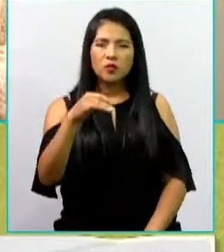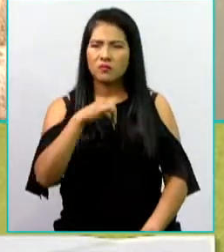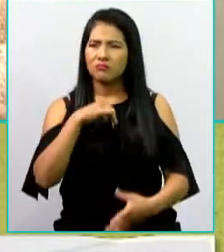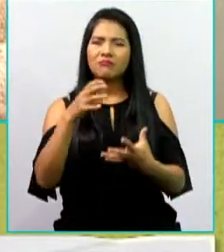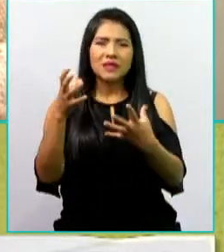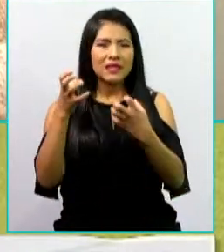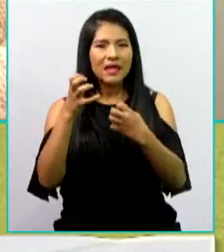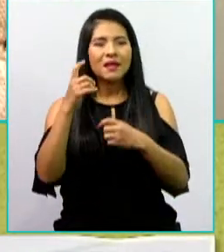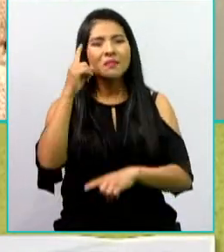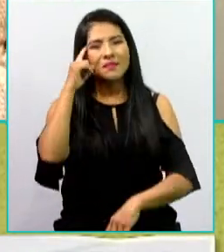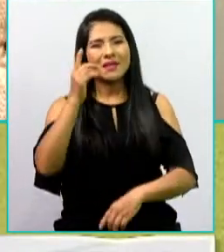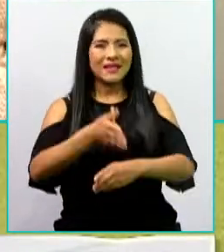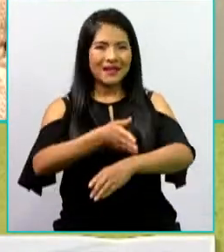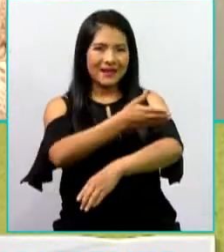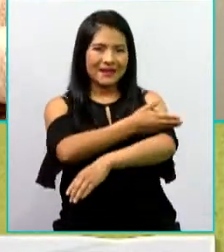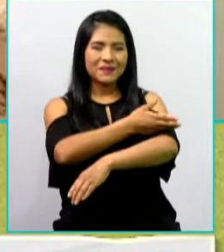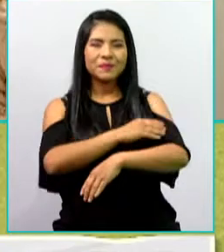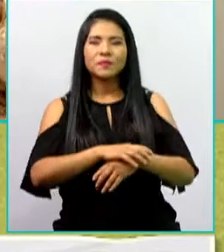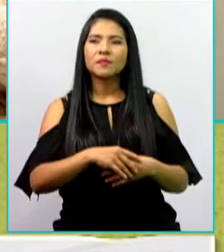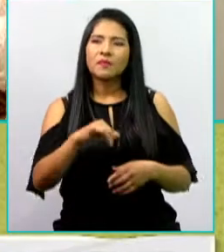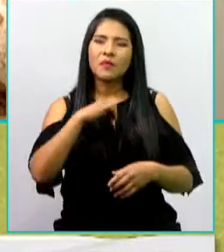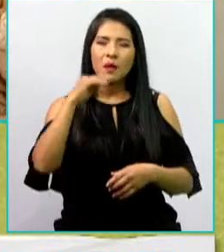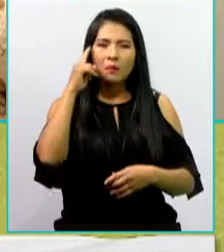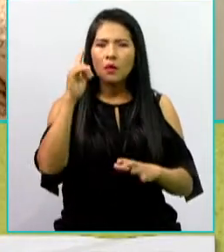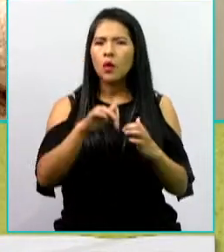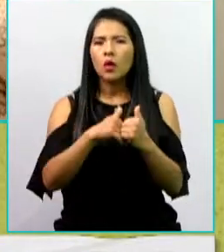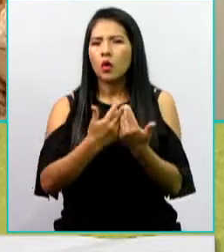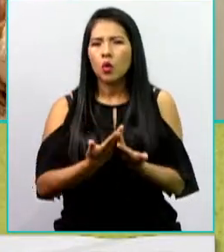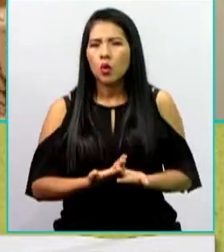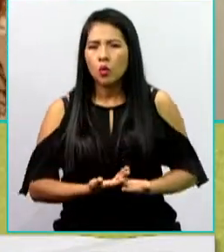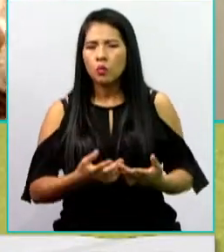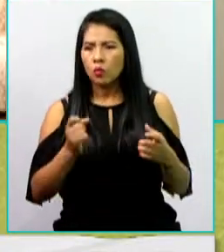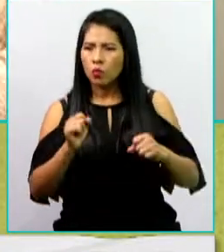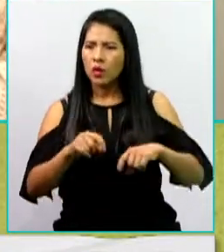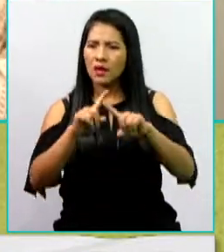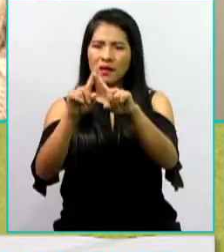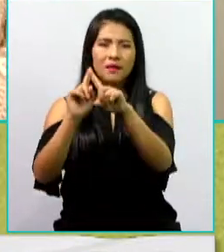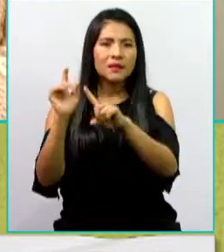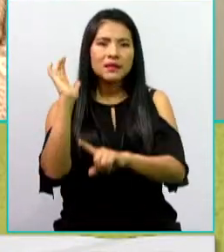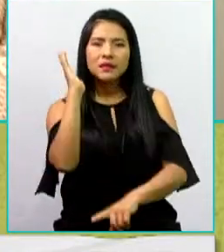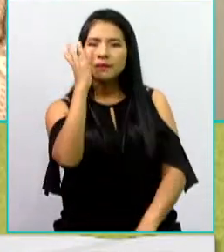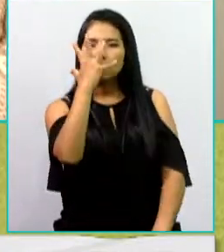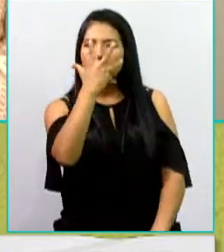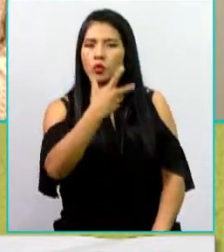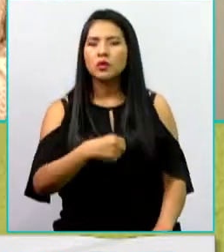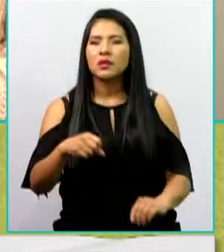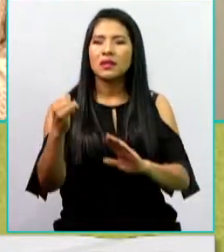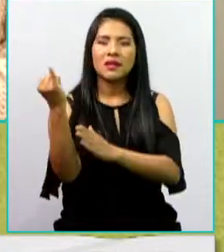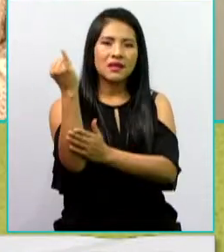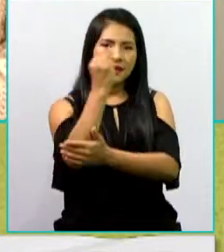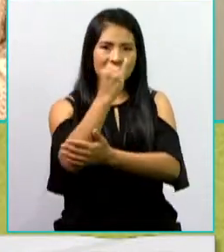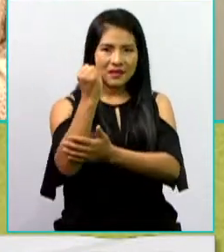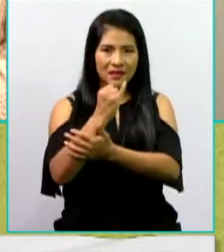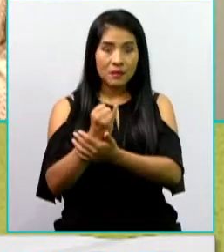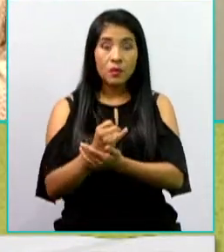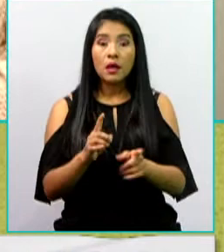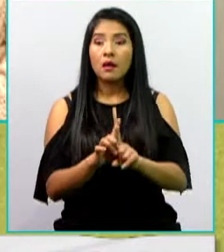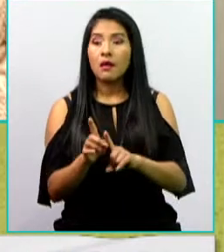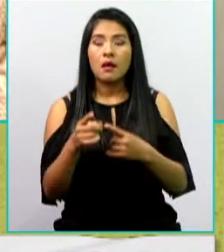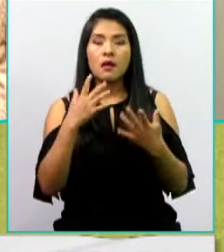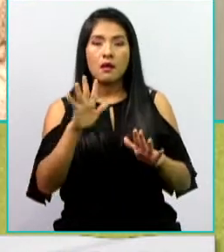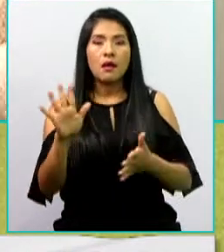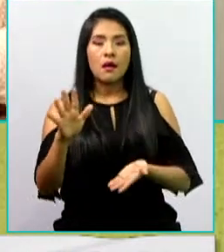en un principio, ¿no? ¿Cómo han pintado obras tan lindas? Incluso hasta el brillo